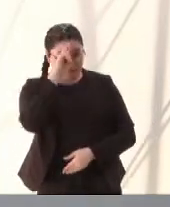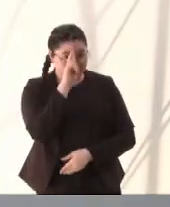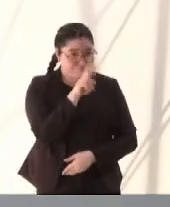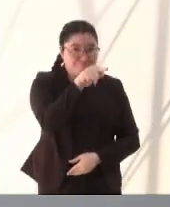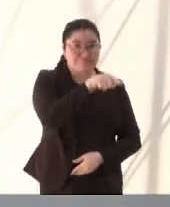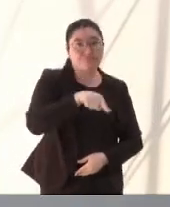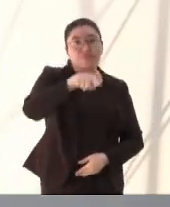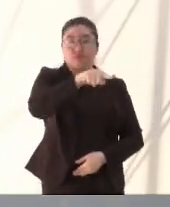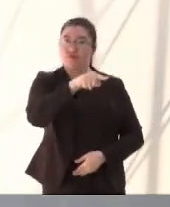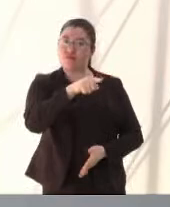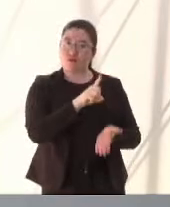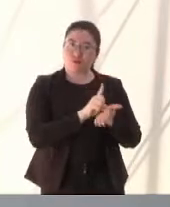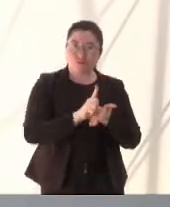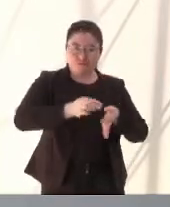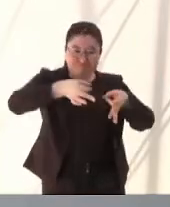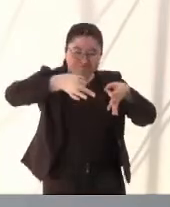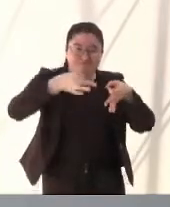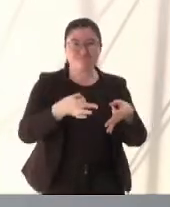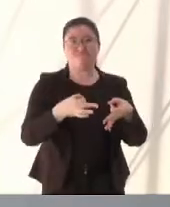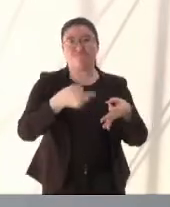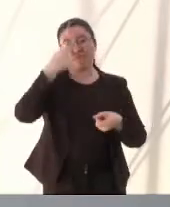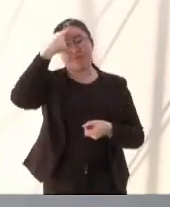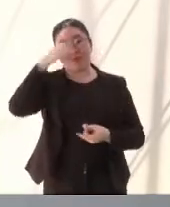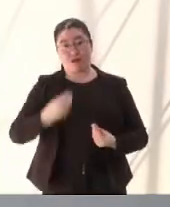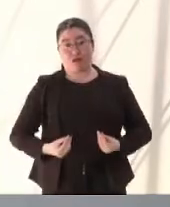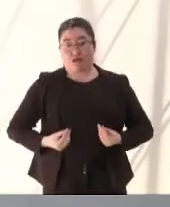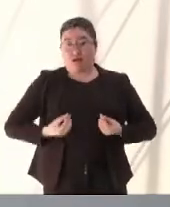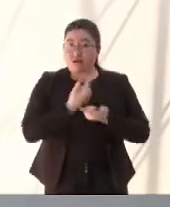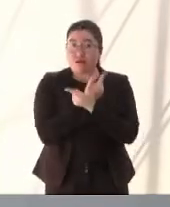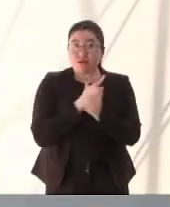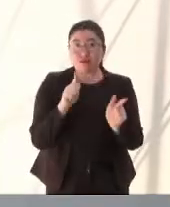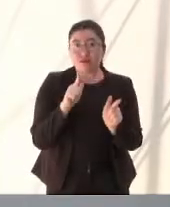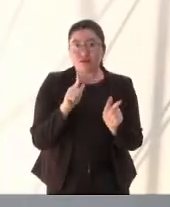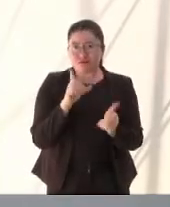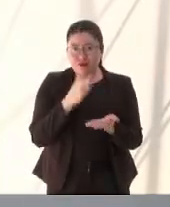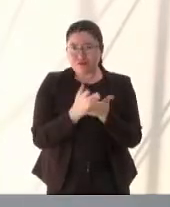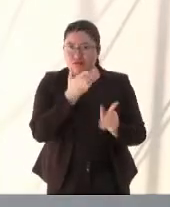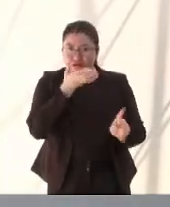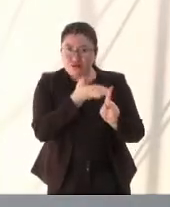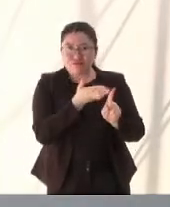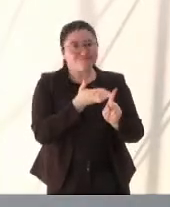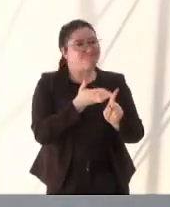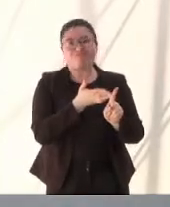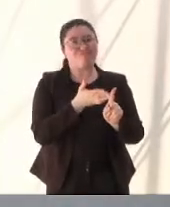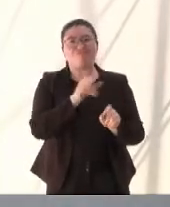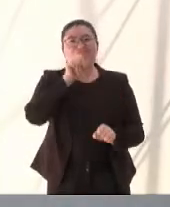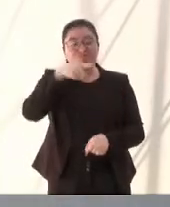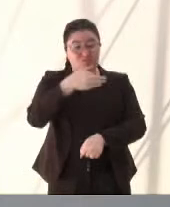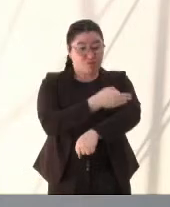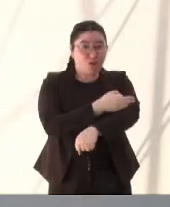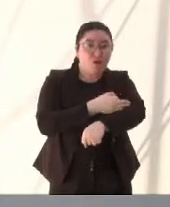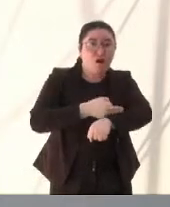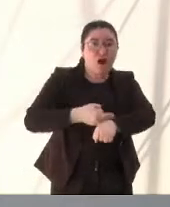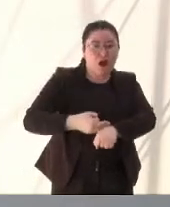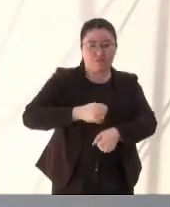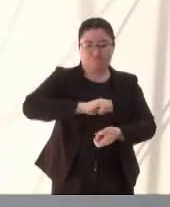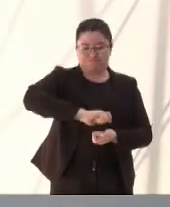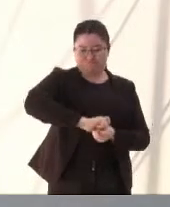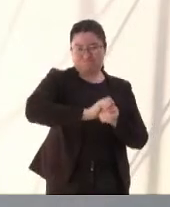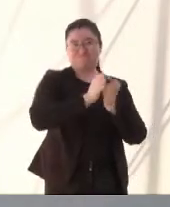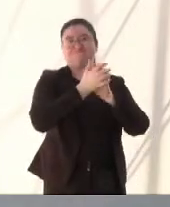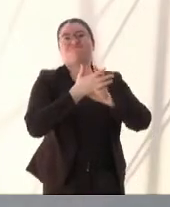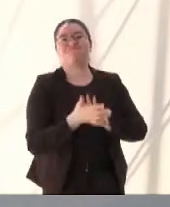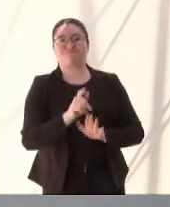derecho a una vida libre de violencia a las mujeres, sino que la propia familia se convierta en